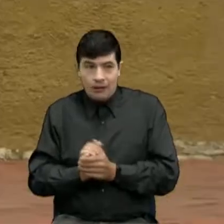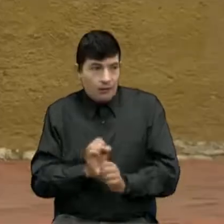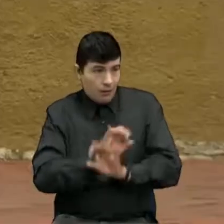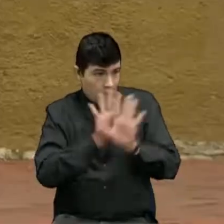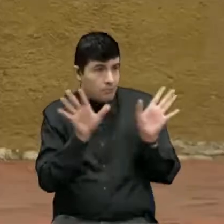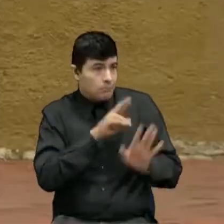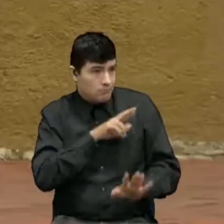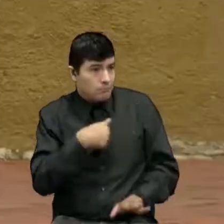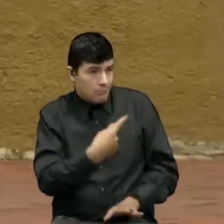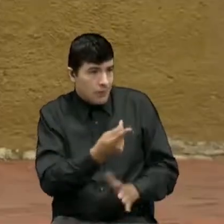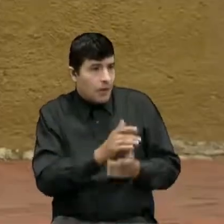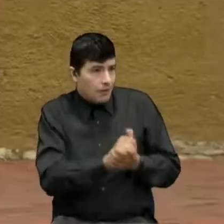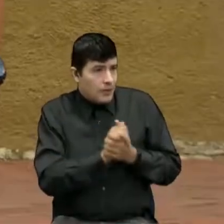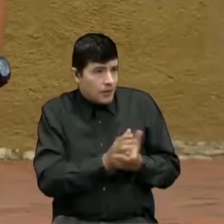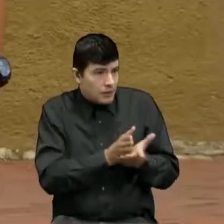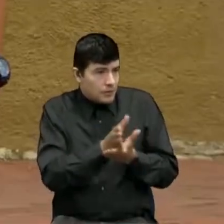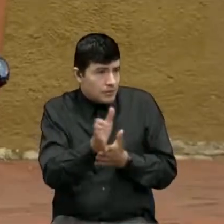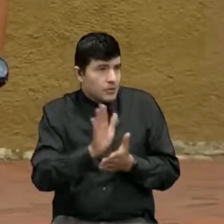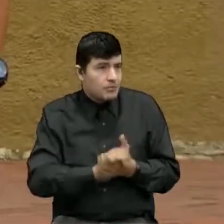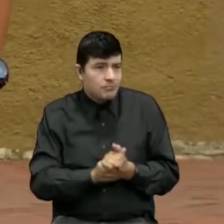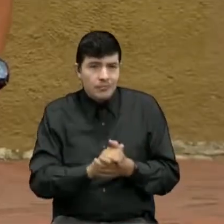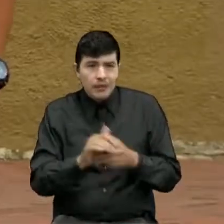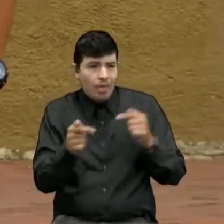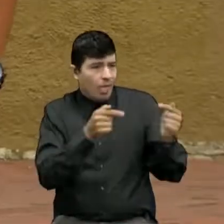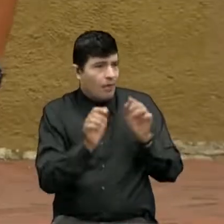¿sí? Claro. Hay que seguimos siendo amigos. Creencias,